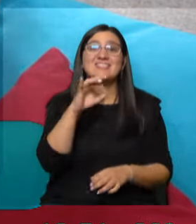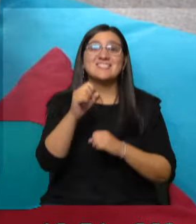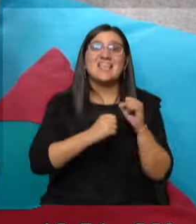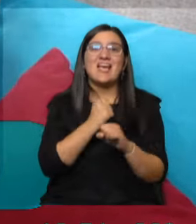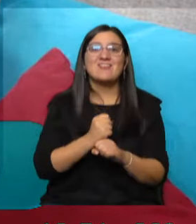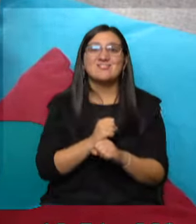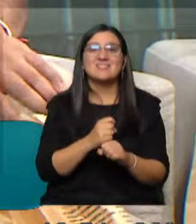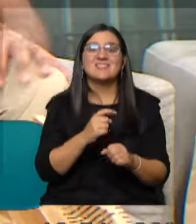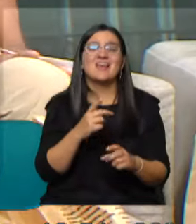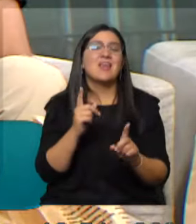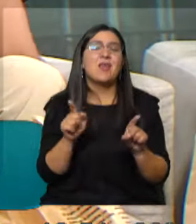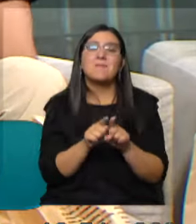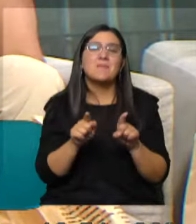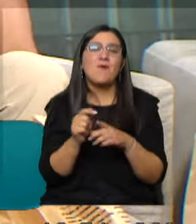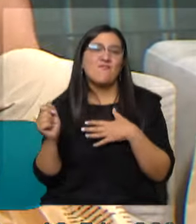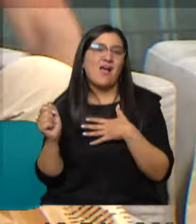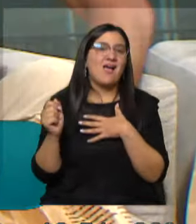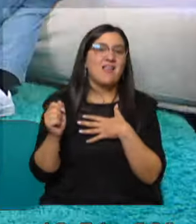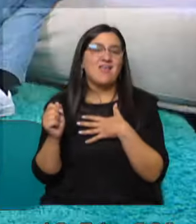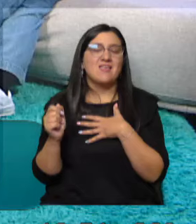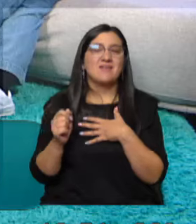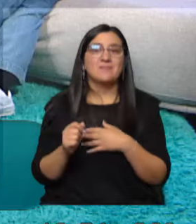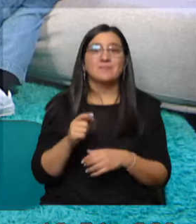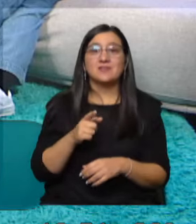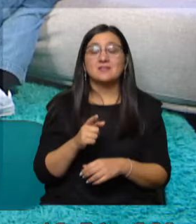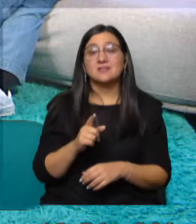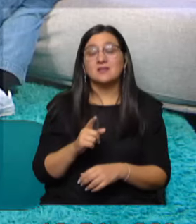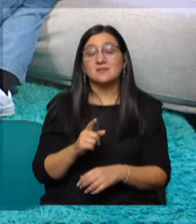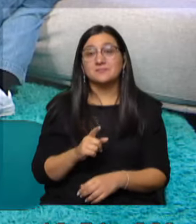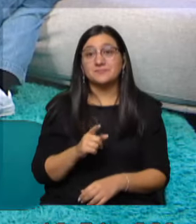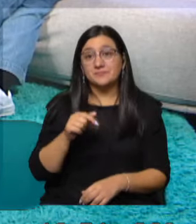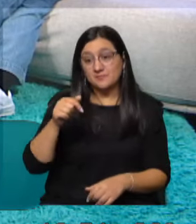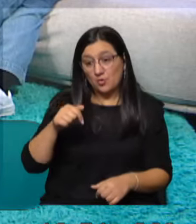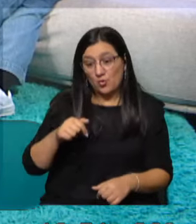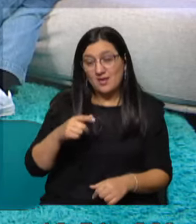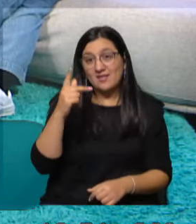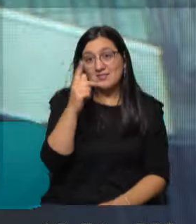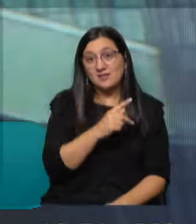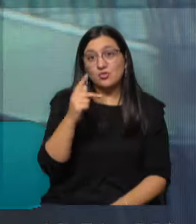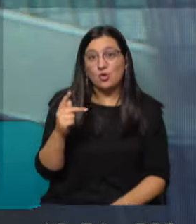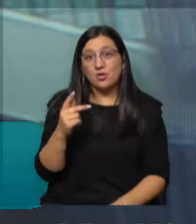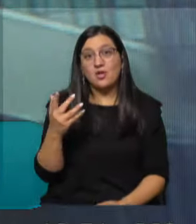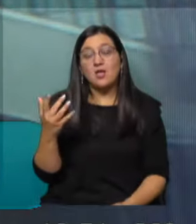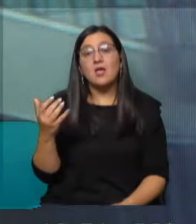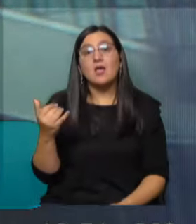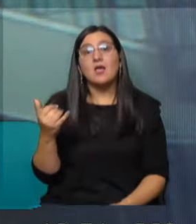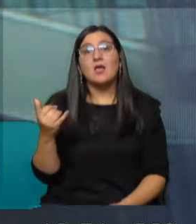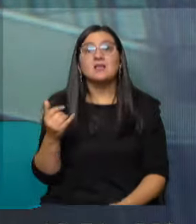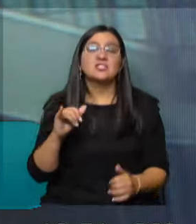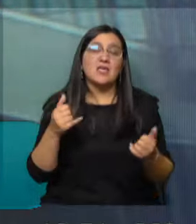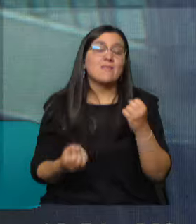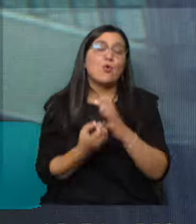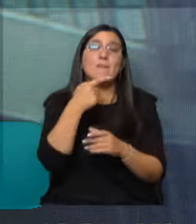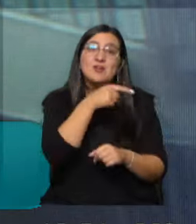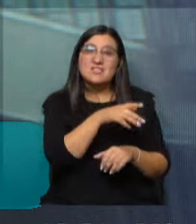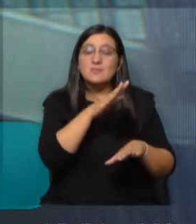hacían la coreo. Pero es muy pionero ese video, en el sentido de que hoy en día en TikTok se usan las transiciones, claro. Están como re moda, pero en